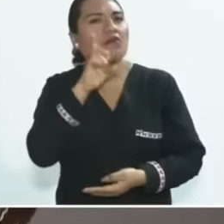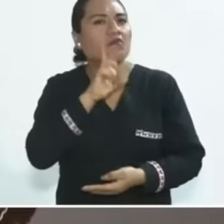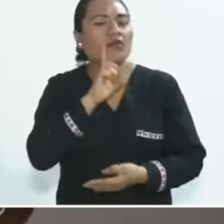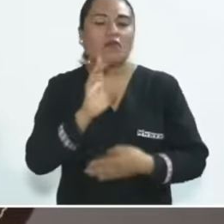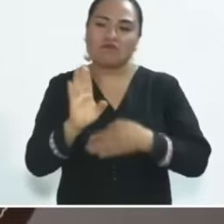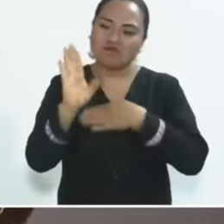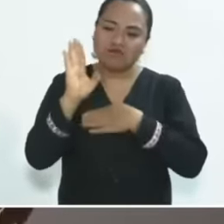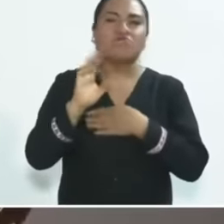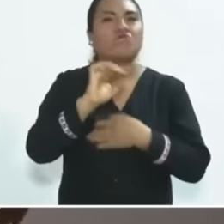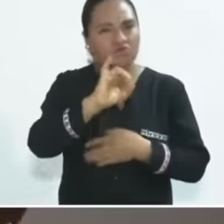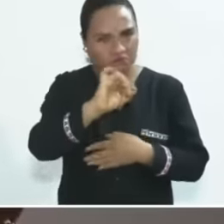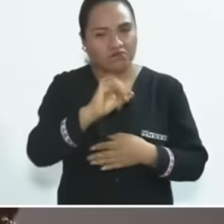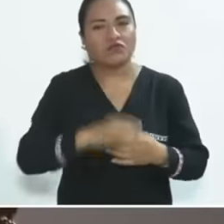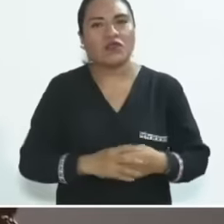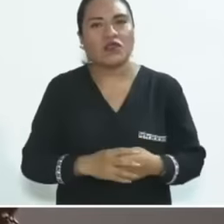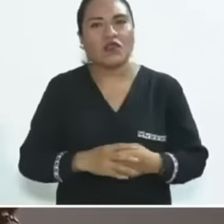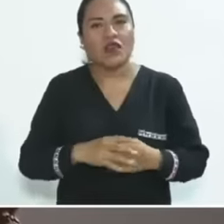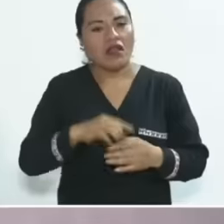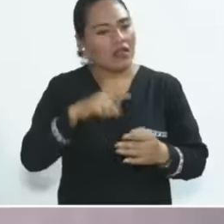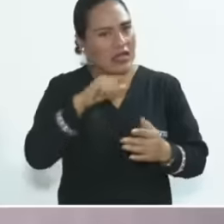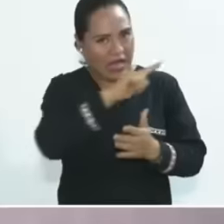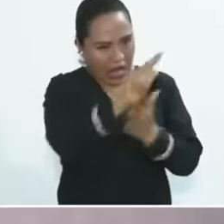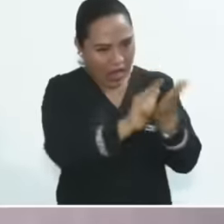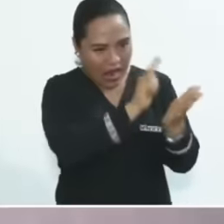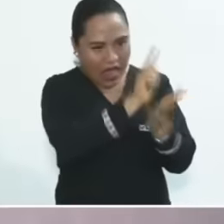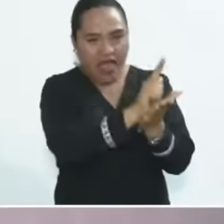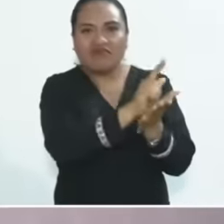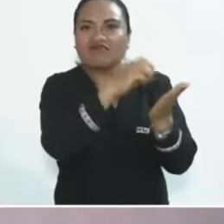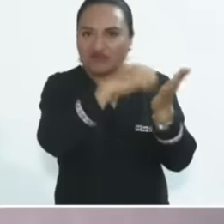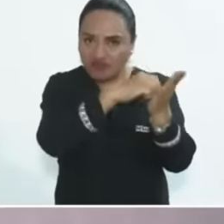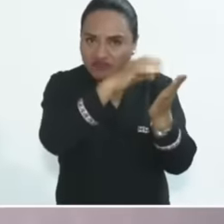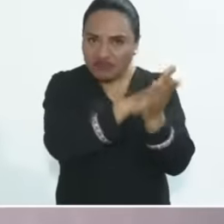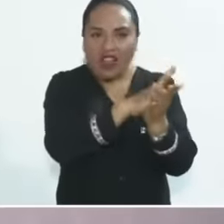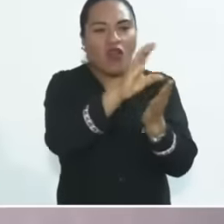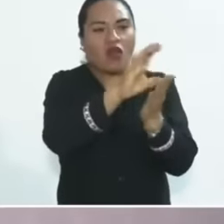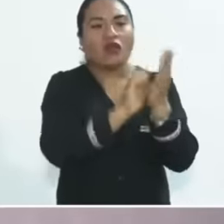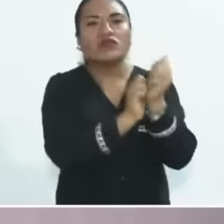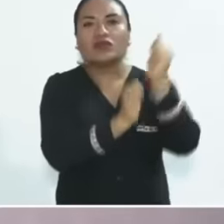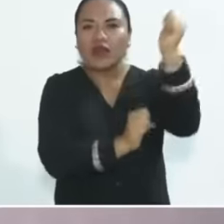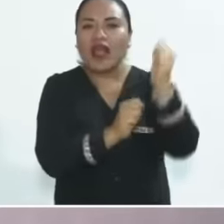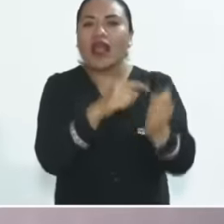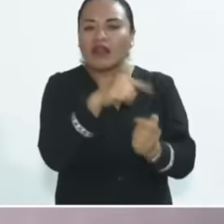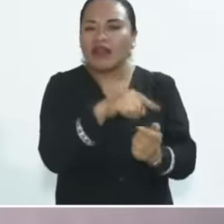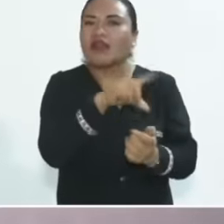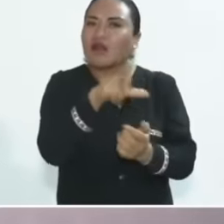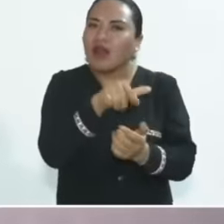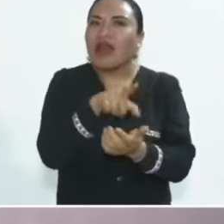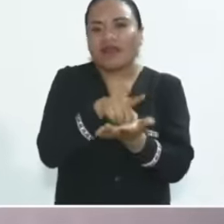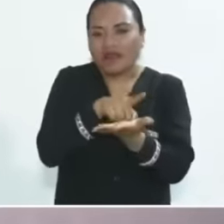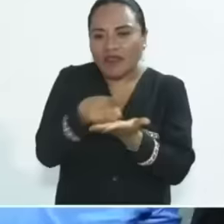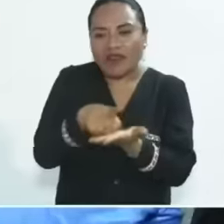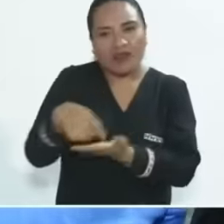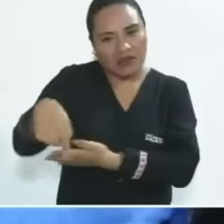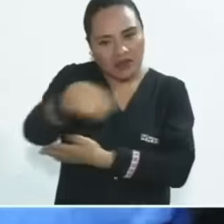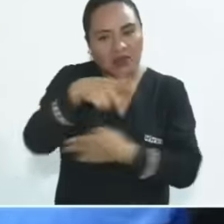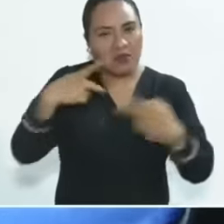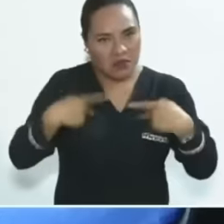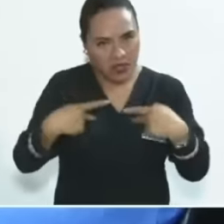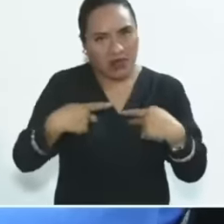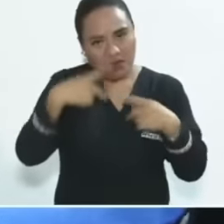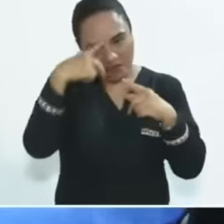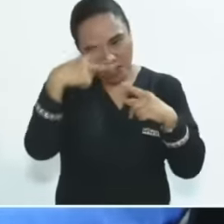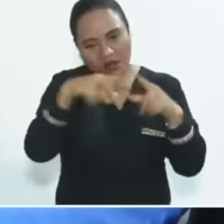a rango constitucional. Van a ser derechos del pueblo.